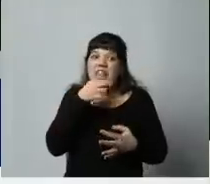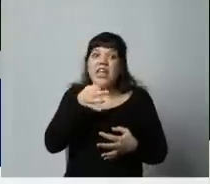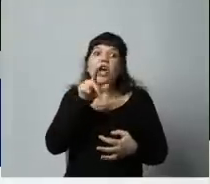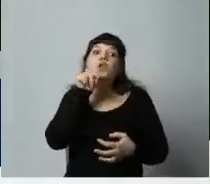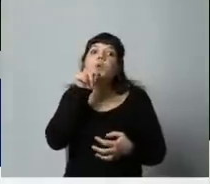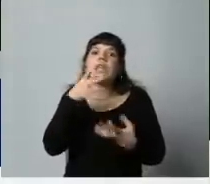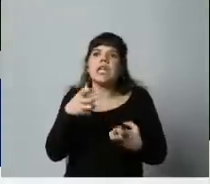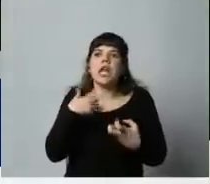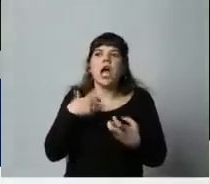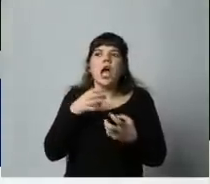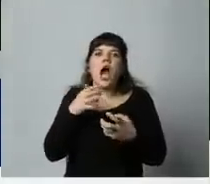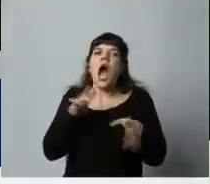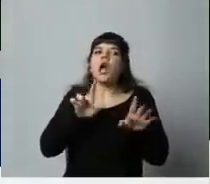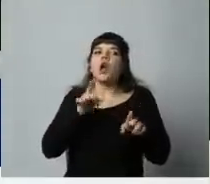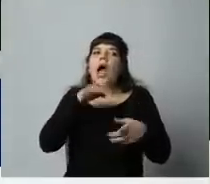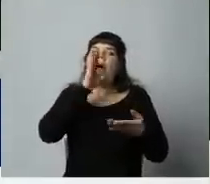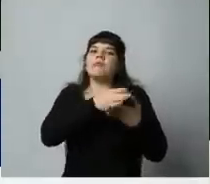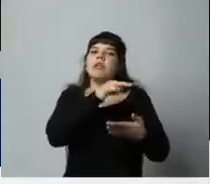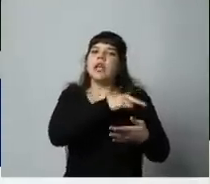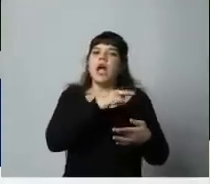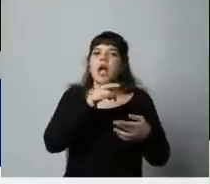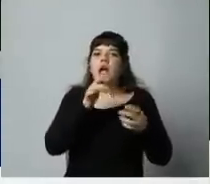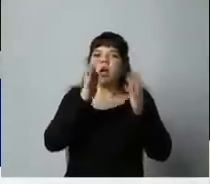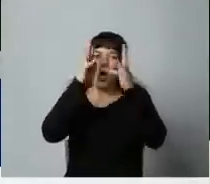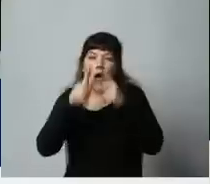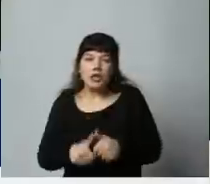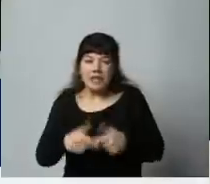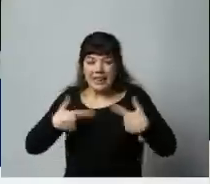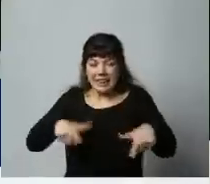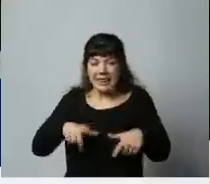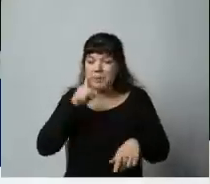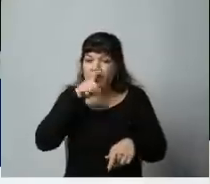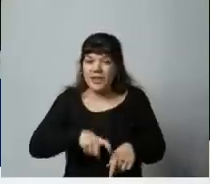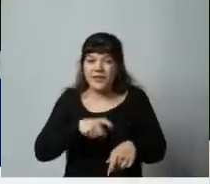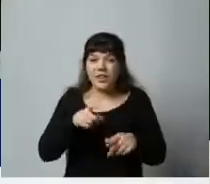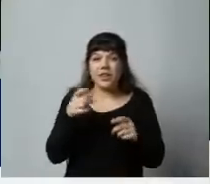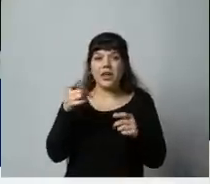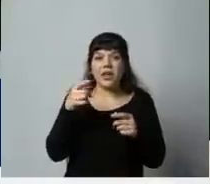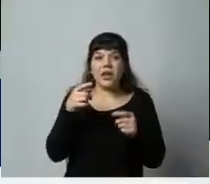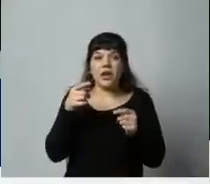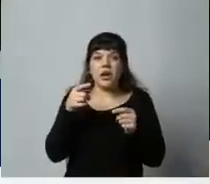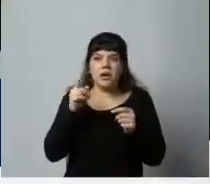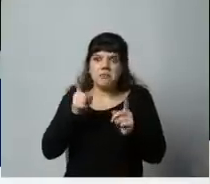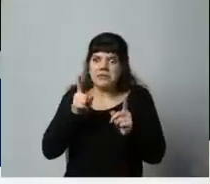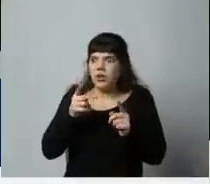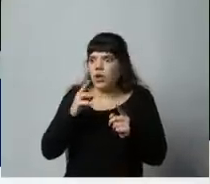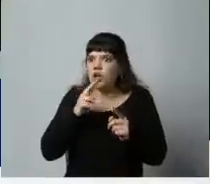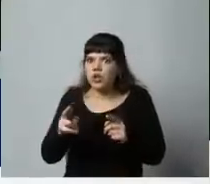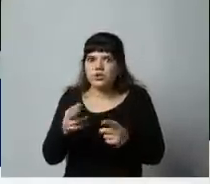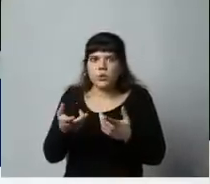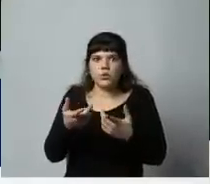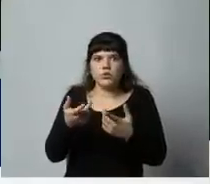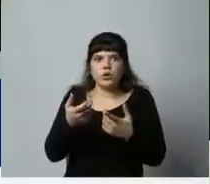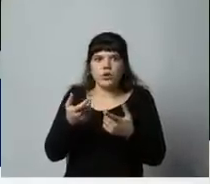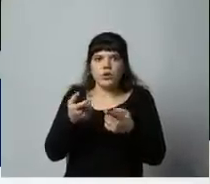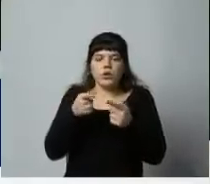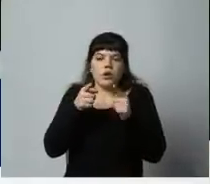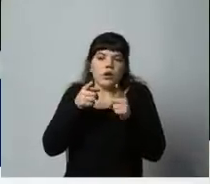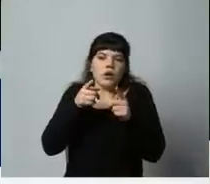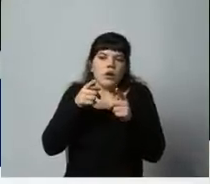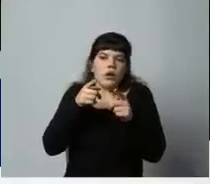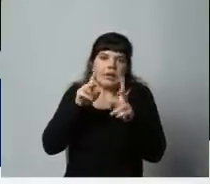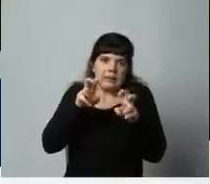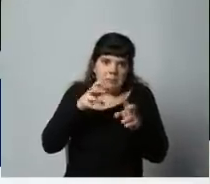Twitter colocando la resolución de Montevideo y la propia resolución o la propia ley que tenemos de subsidio del